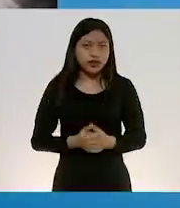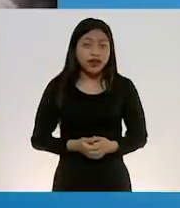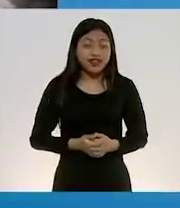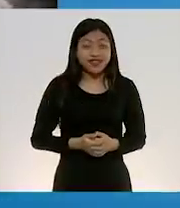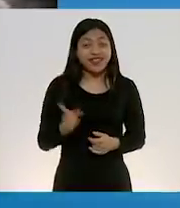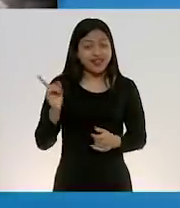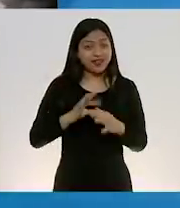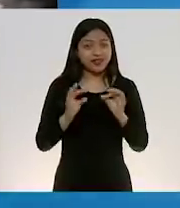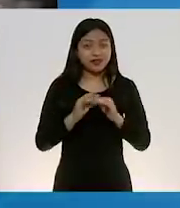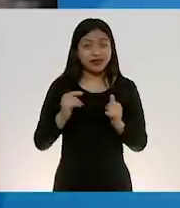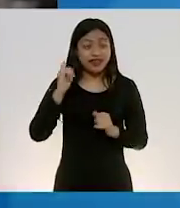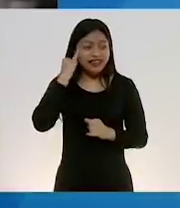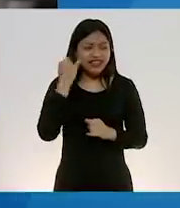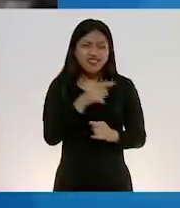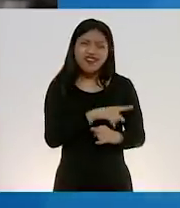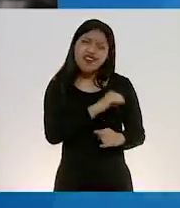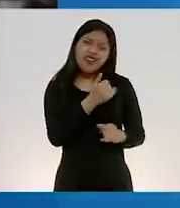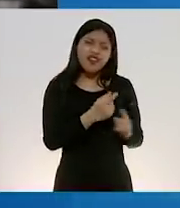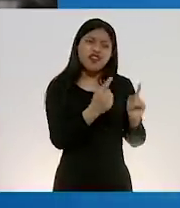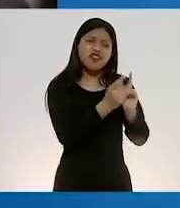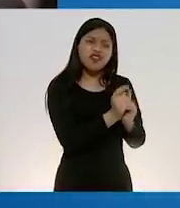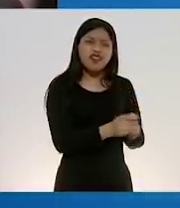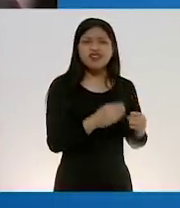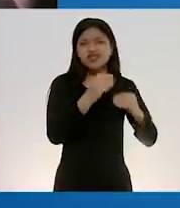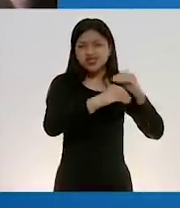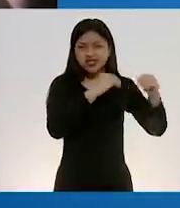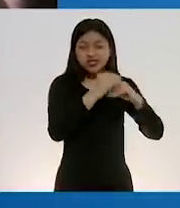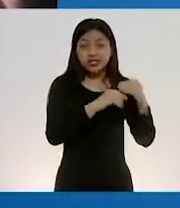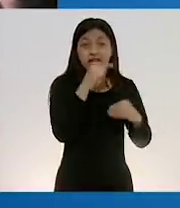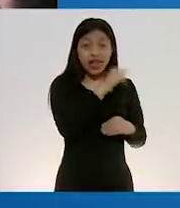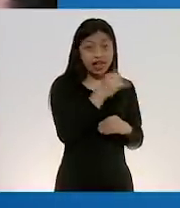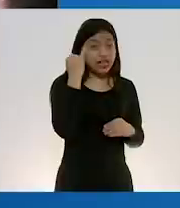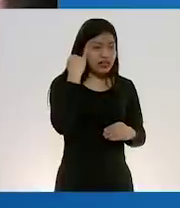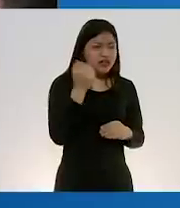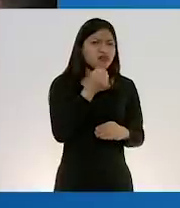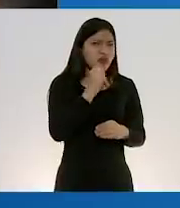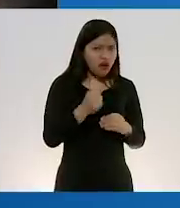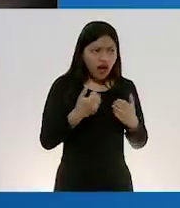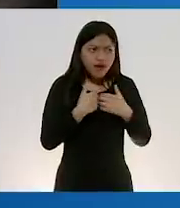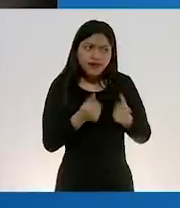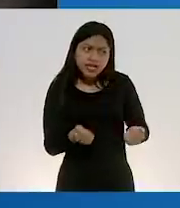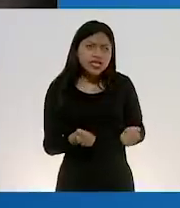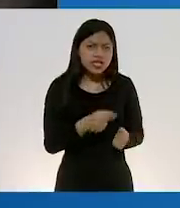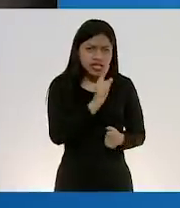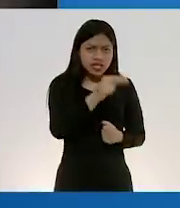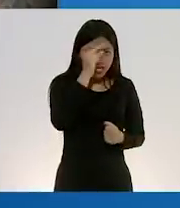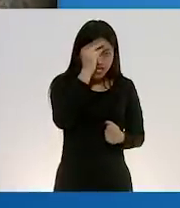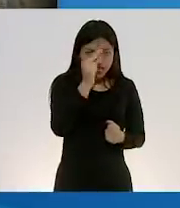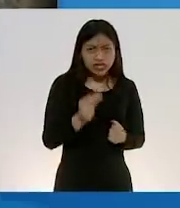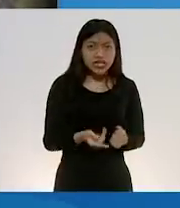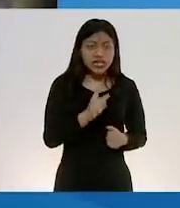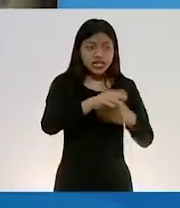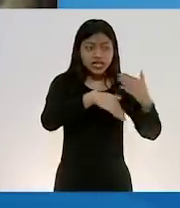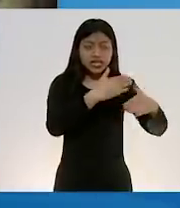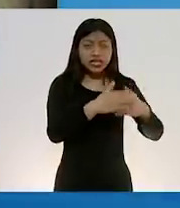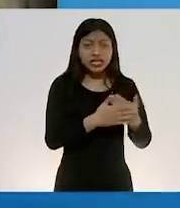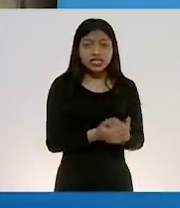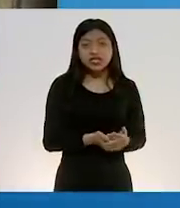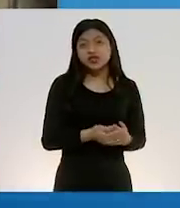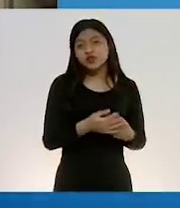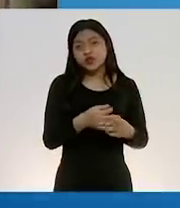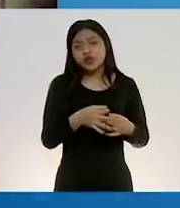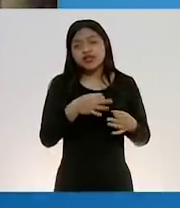algún pleito, aunque el indio sea muy principal, hábil y entendido, no aparecerá ante la justicia sin llevar consigo a su mujer, y